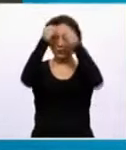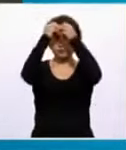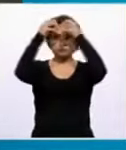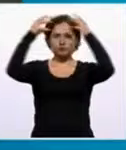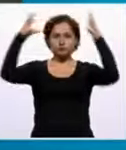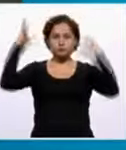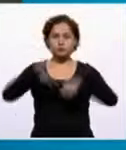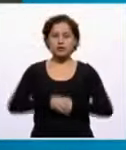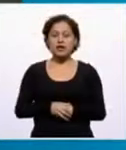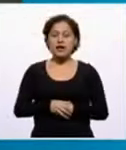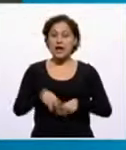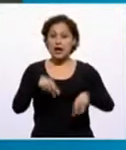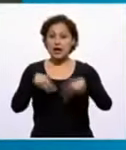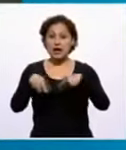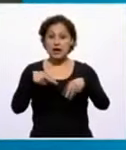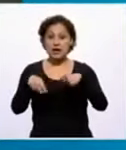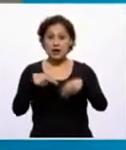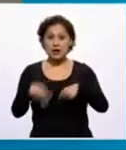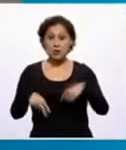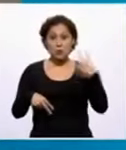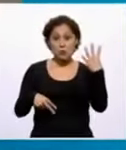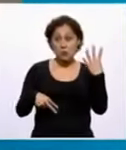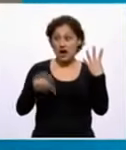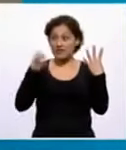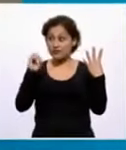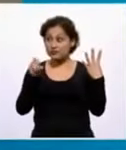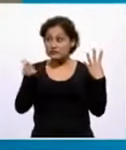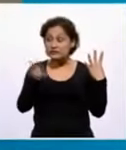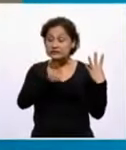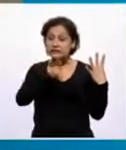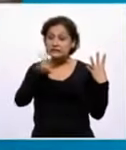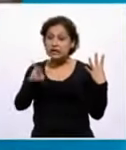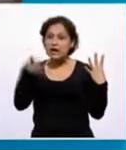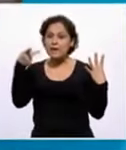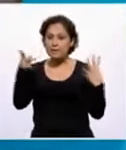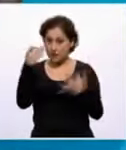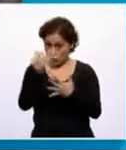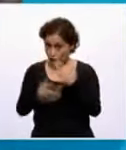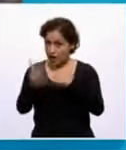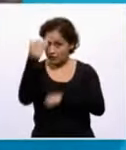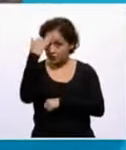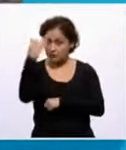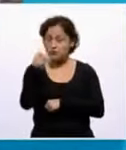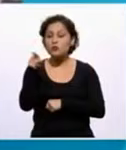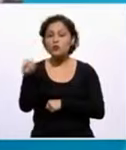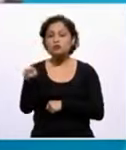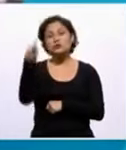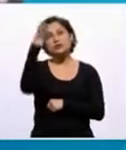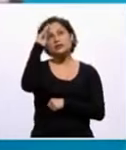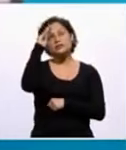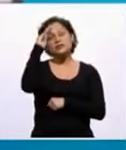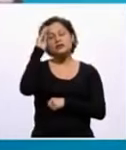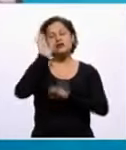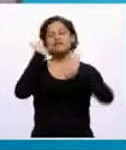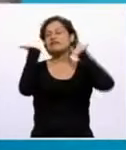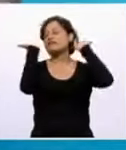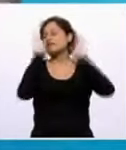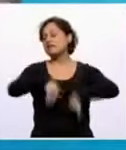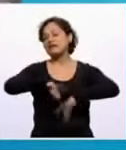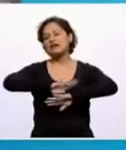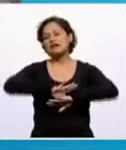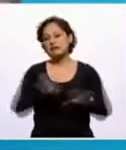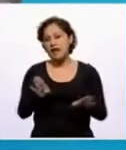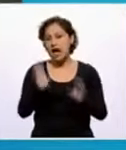perdiendo 4-0, pero que todavía no ha terminado el partido. Así que tenéis dos posibilidades. Una, daros por vencidos. Y la